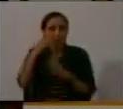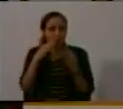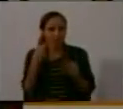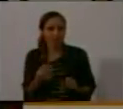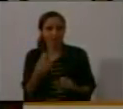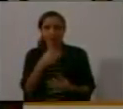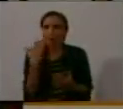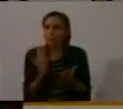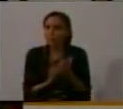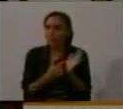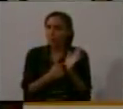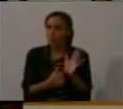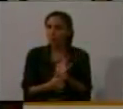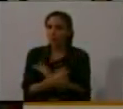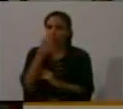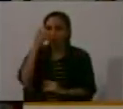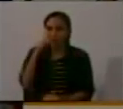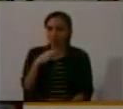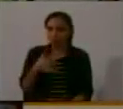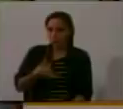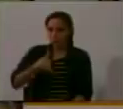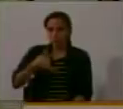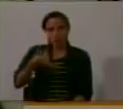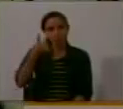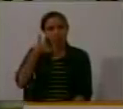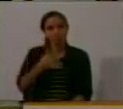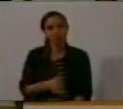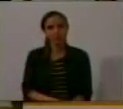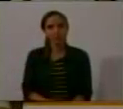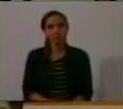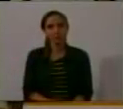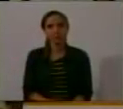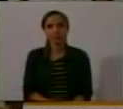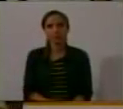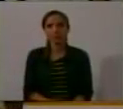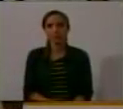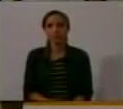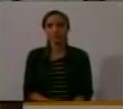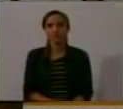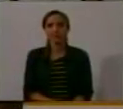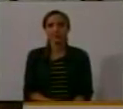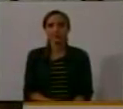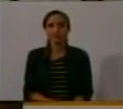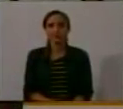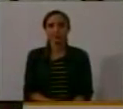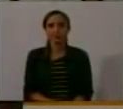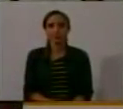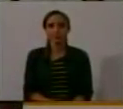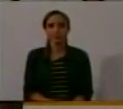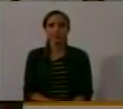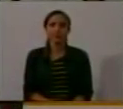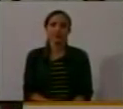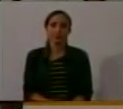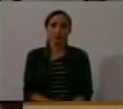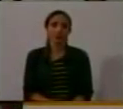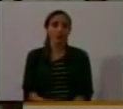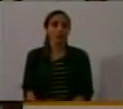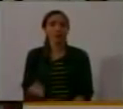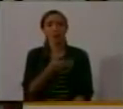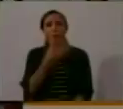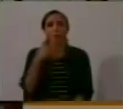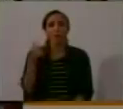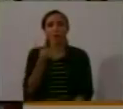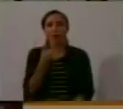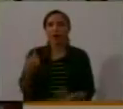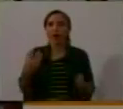presenta? Es más, yo les voy a hacer una confesión. Ese fue uno de los mejores días que pasó el comandante Chávez en